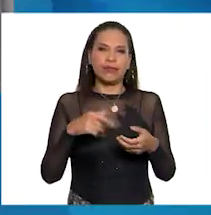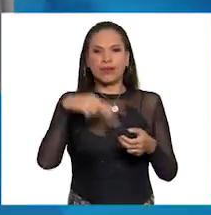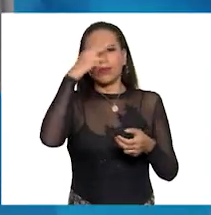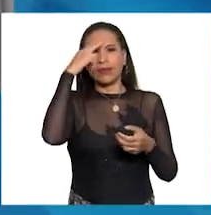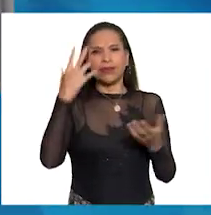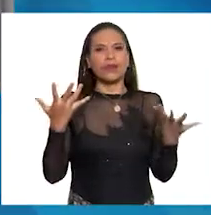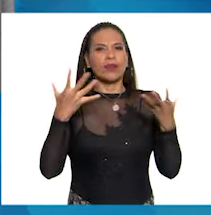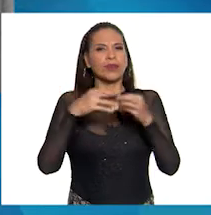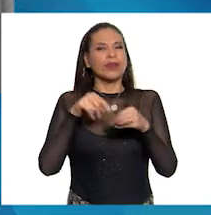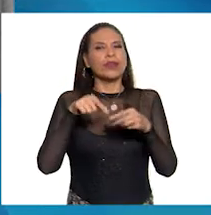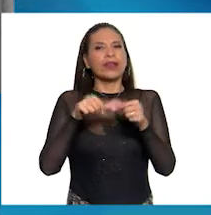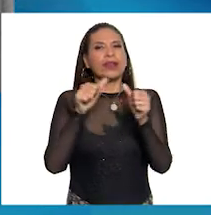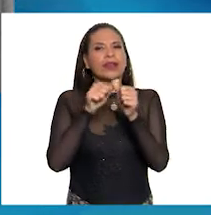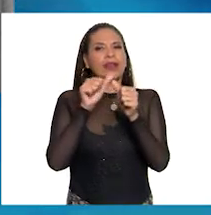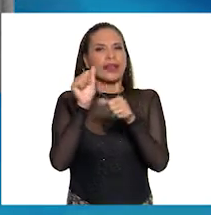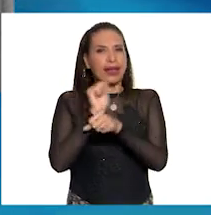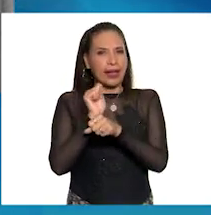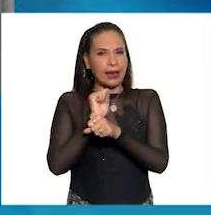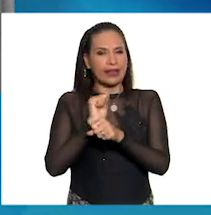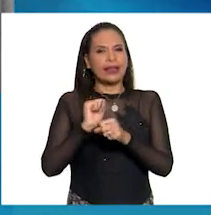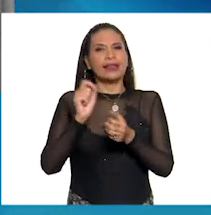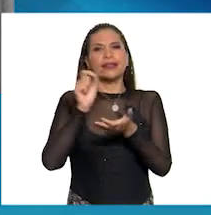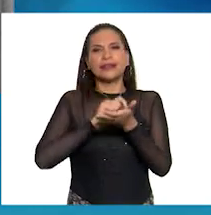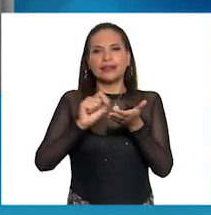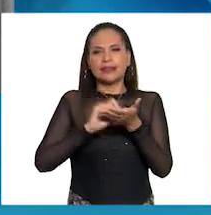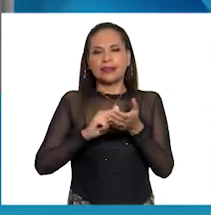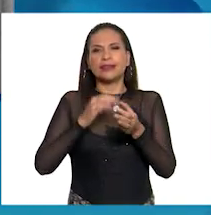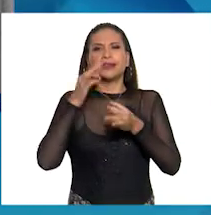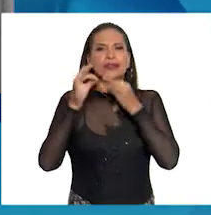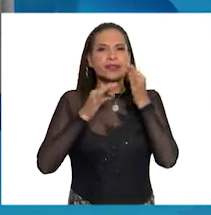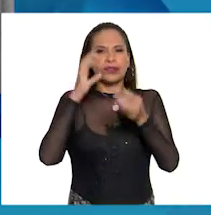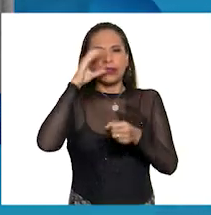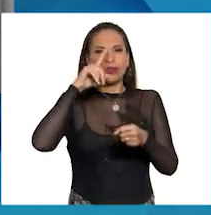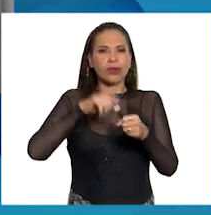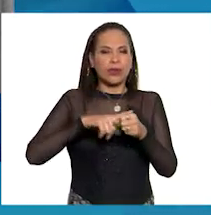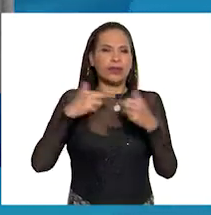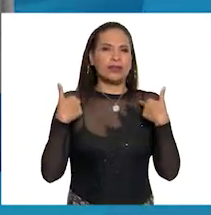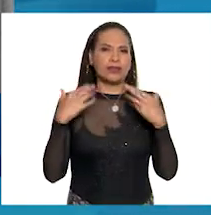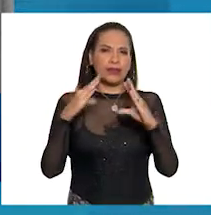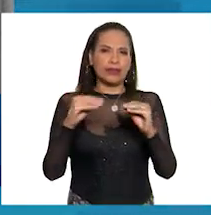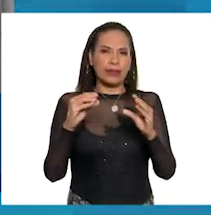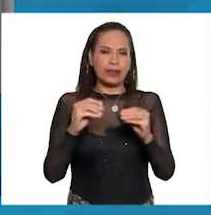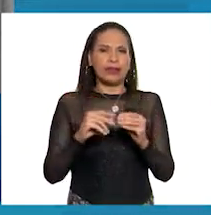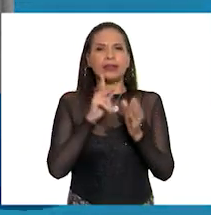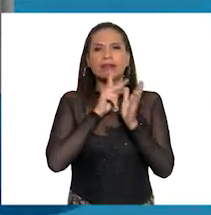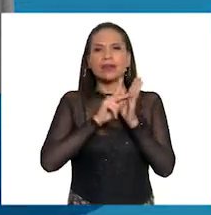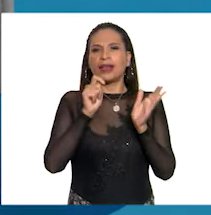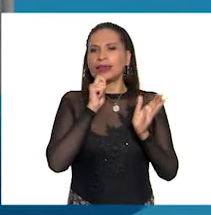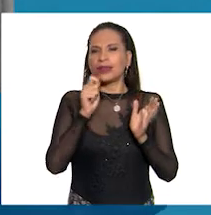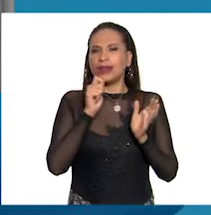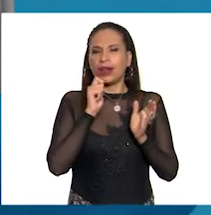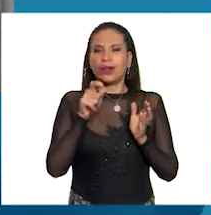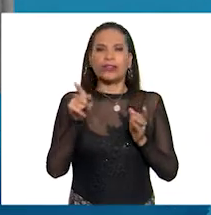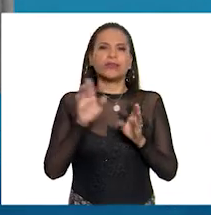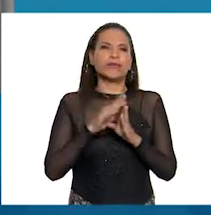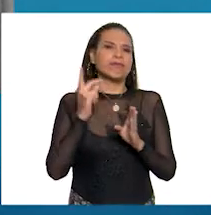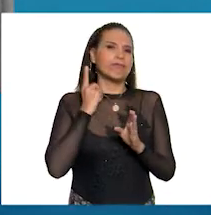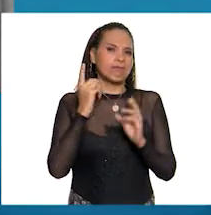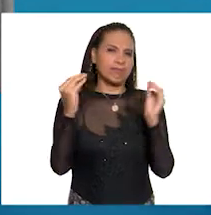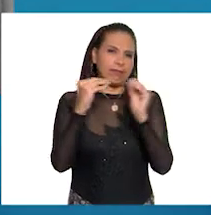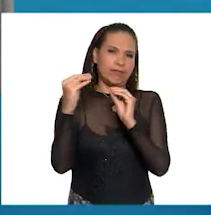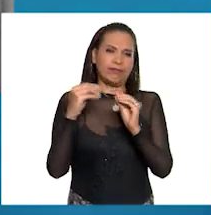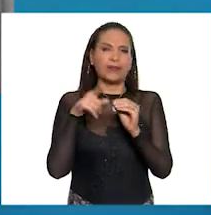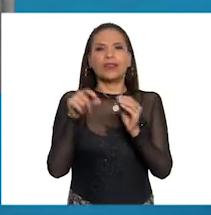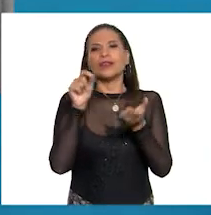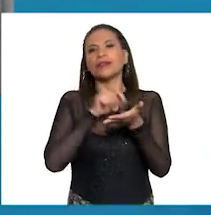el arte de la literatura con la promoción cultural, la docencia, el periodismo y la diplomacia. Ella en su obra se